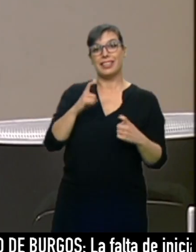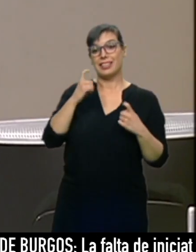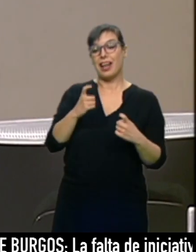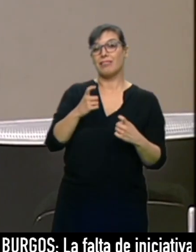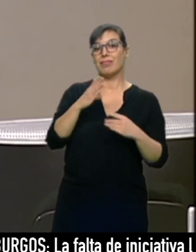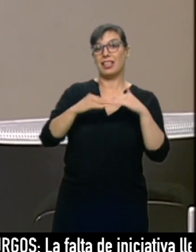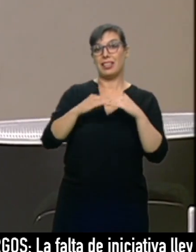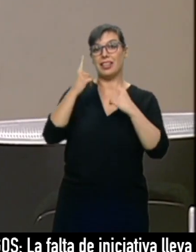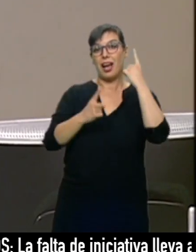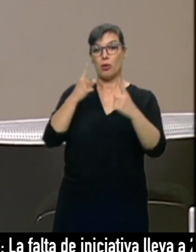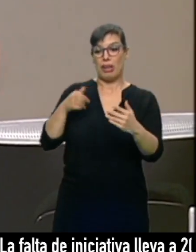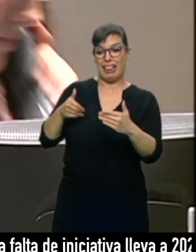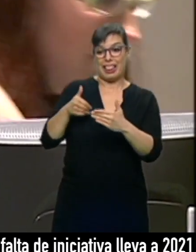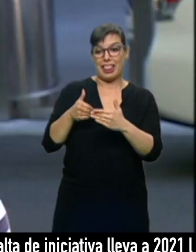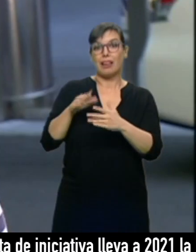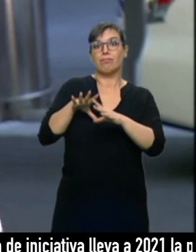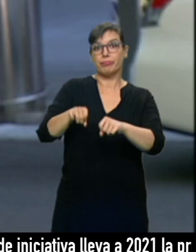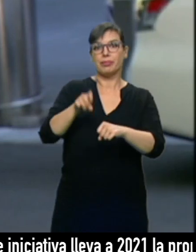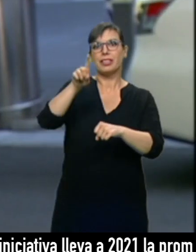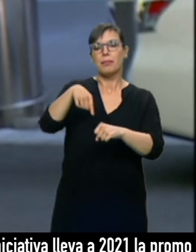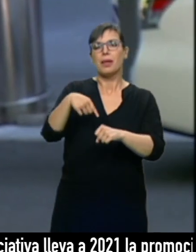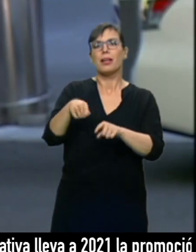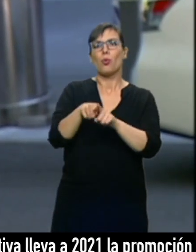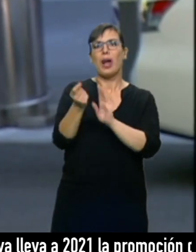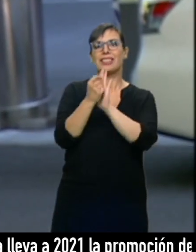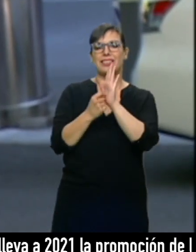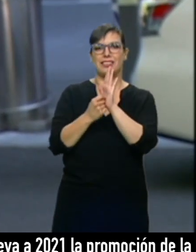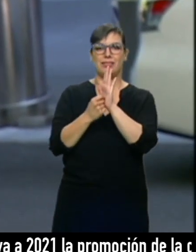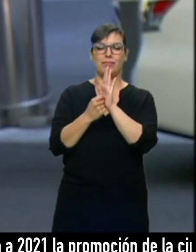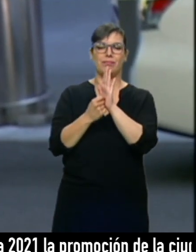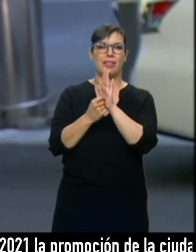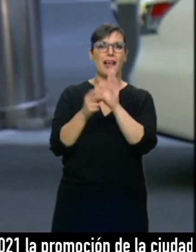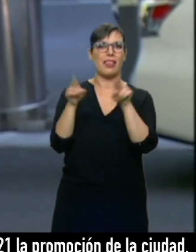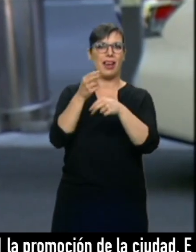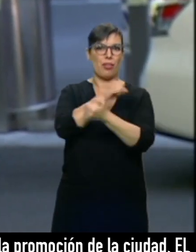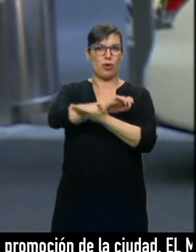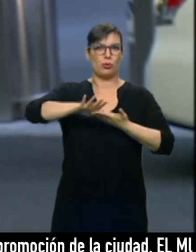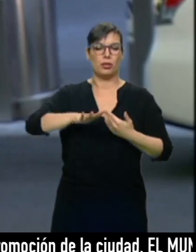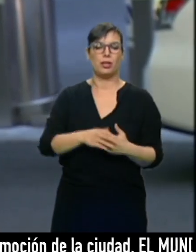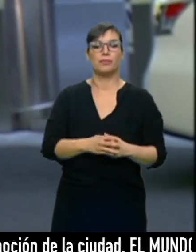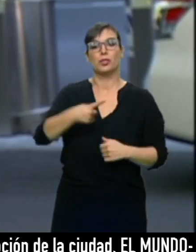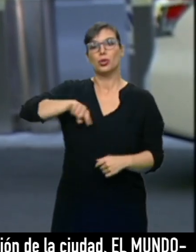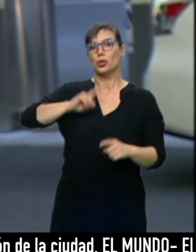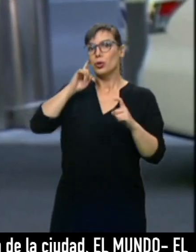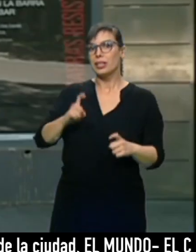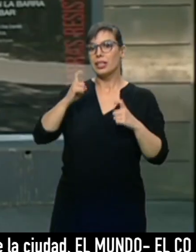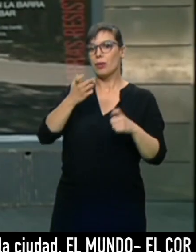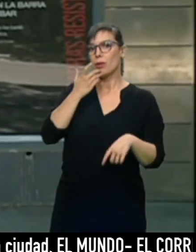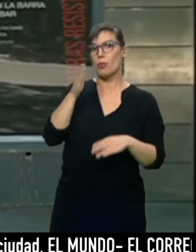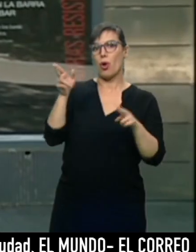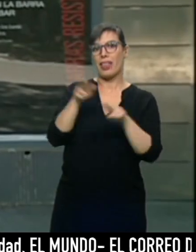todavía más por tarifas con cancelación gratuita. Lo planificaremos de manera que podamos cancelar el hotel, por ejemplo, un día antes.